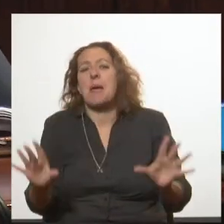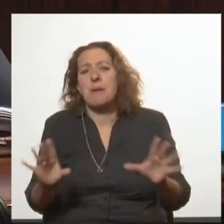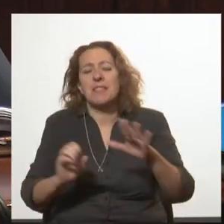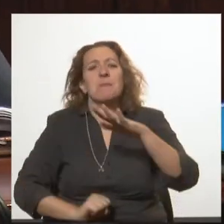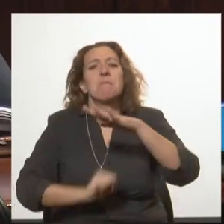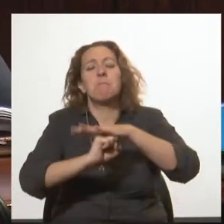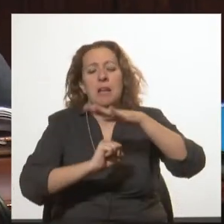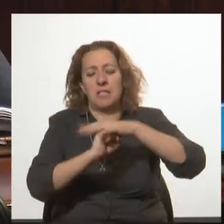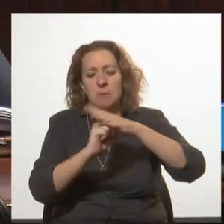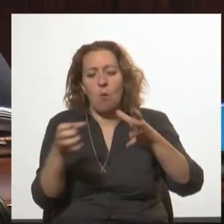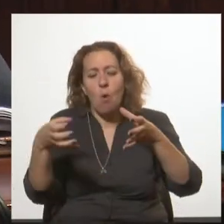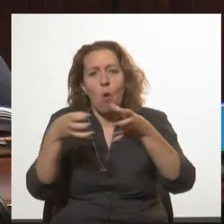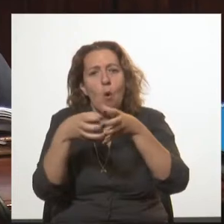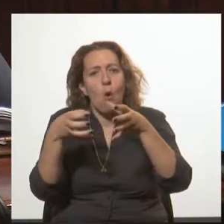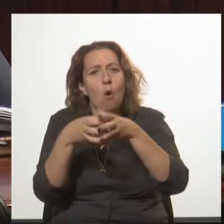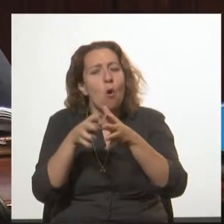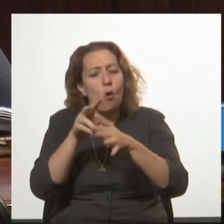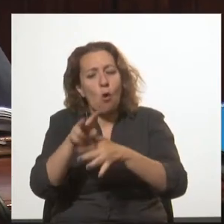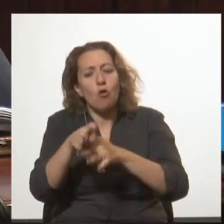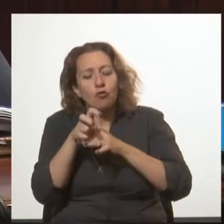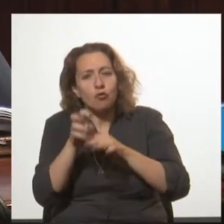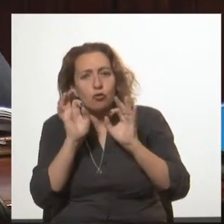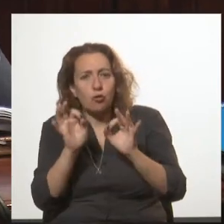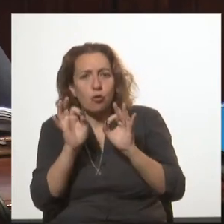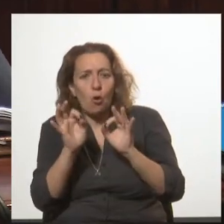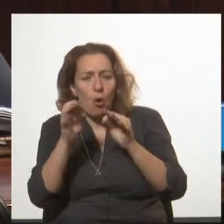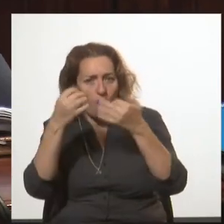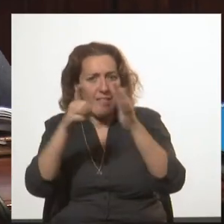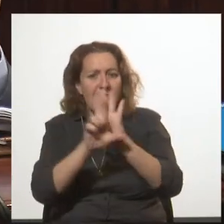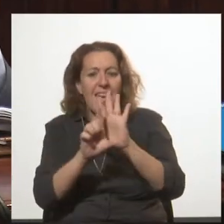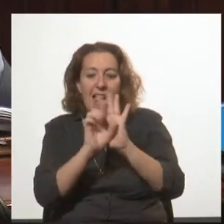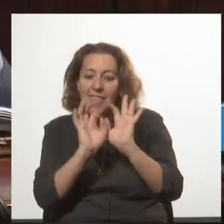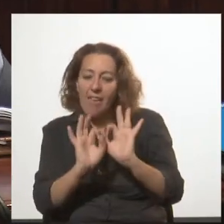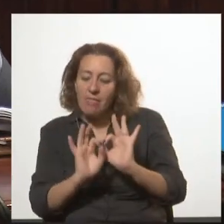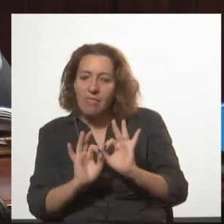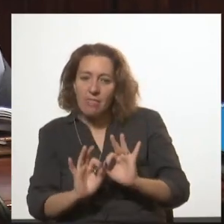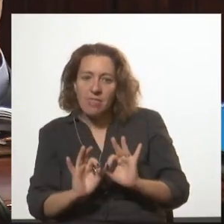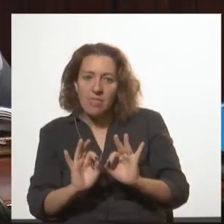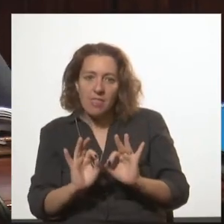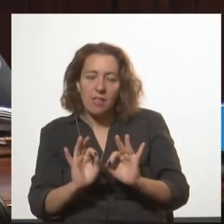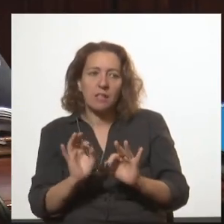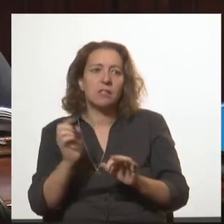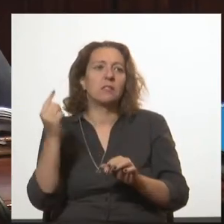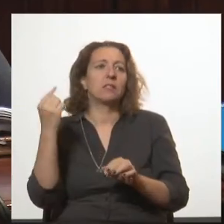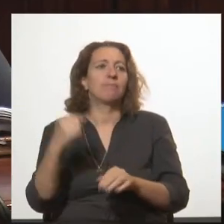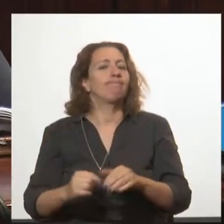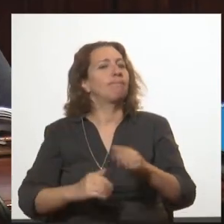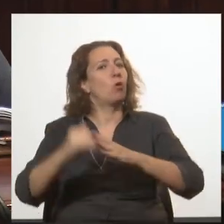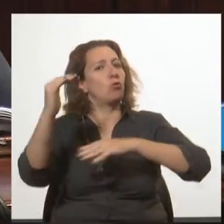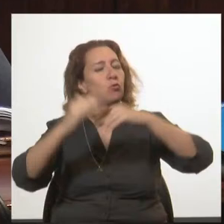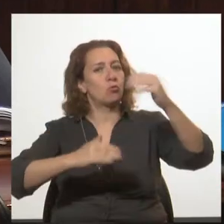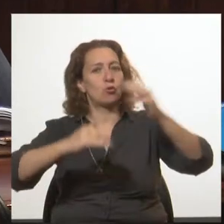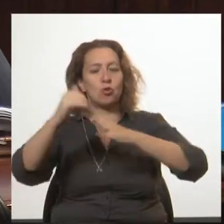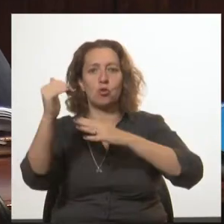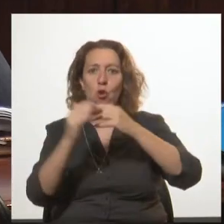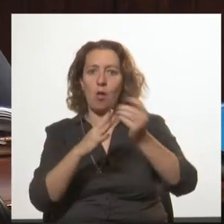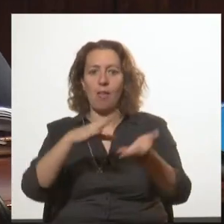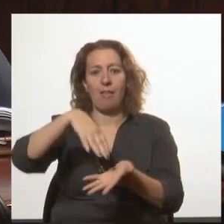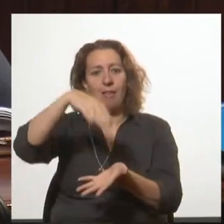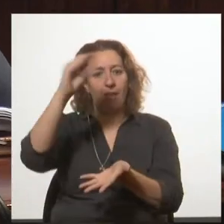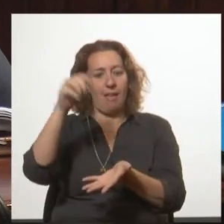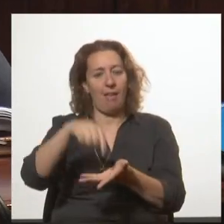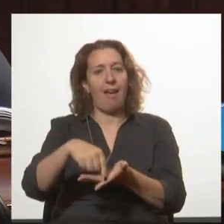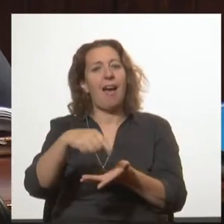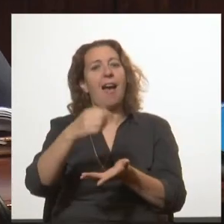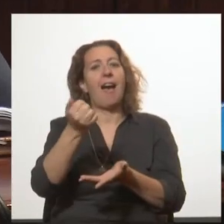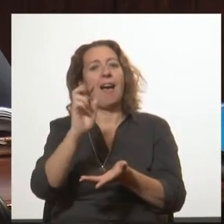contralor de la legalidad de la república que la construcción de ante la arena por parte de un servicio descentralizado